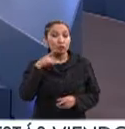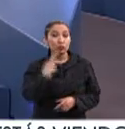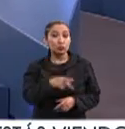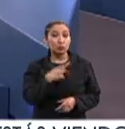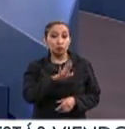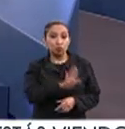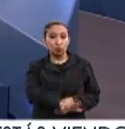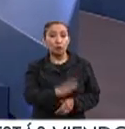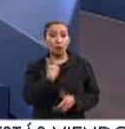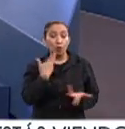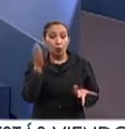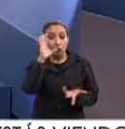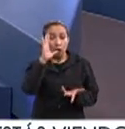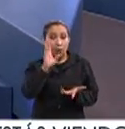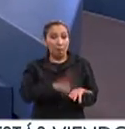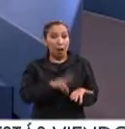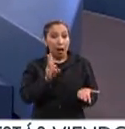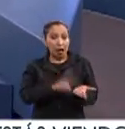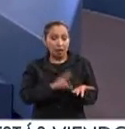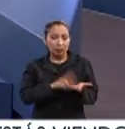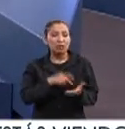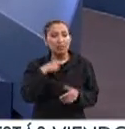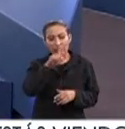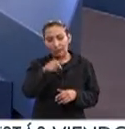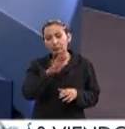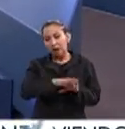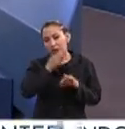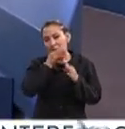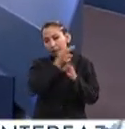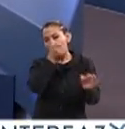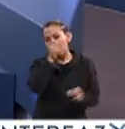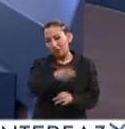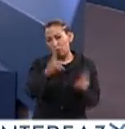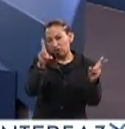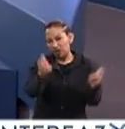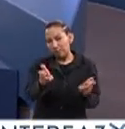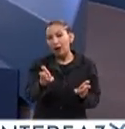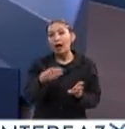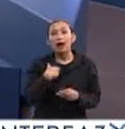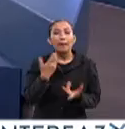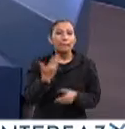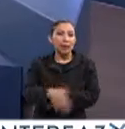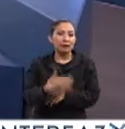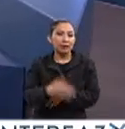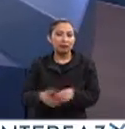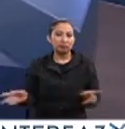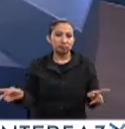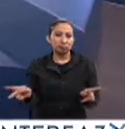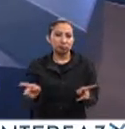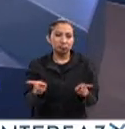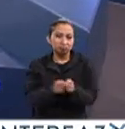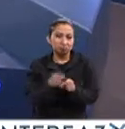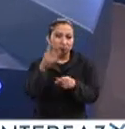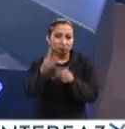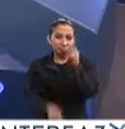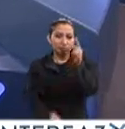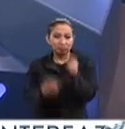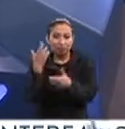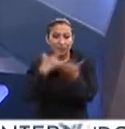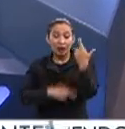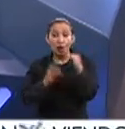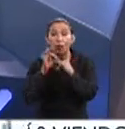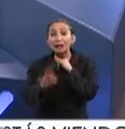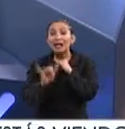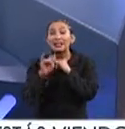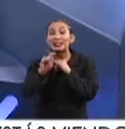su peso en la cultura. Así que, bueno, pues seguiremos dándole información al respecto. Mientras tanto, vamos a hacer una breve pausa y regresamos hacia el